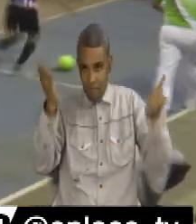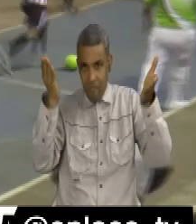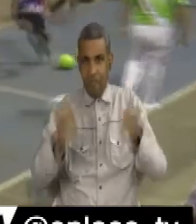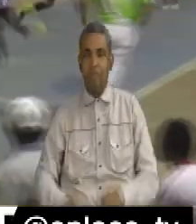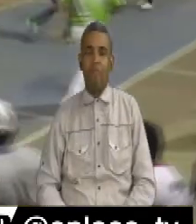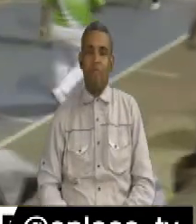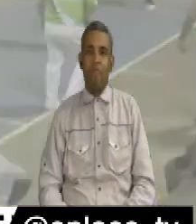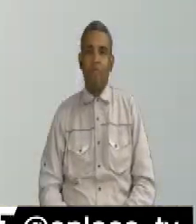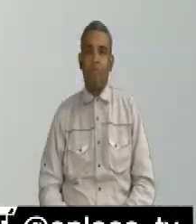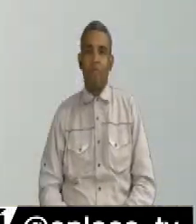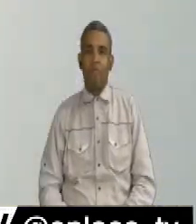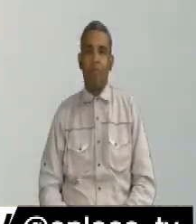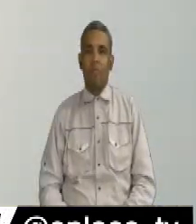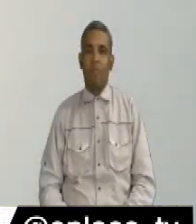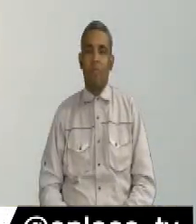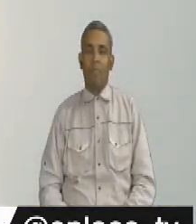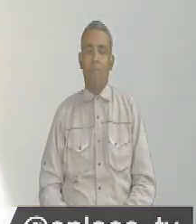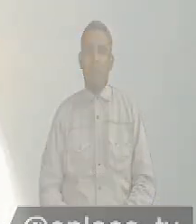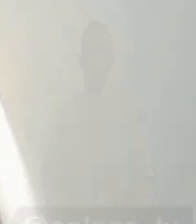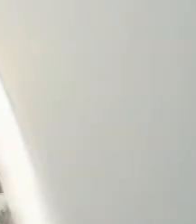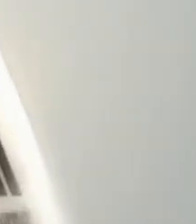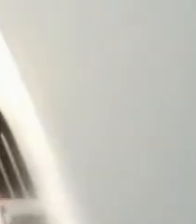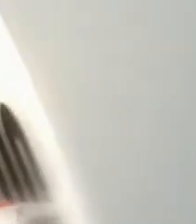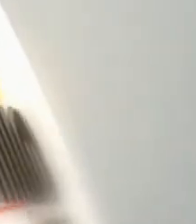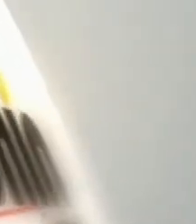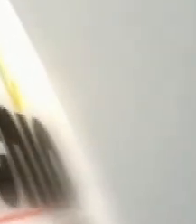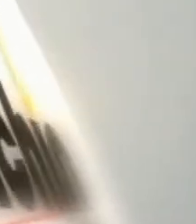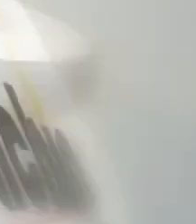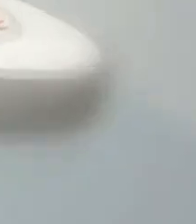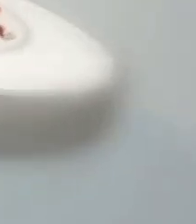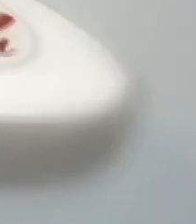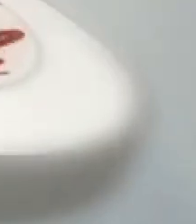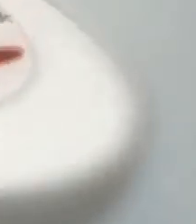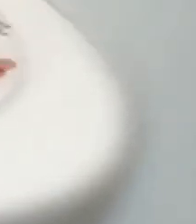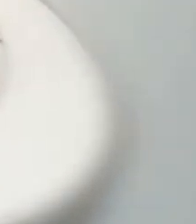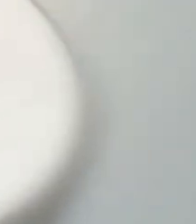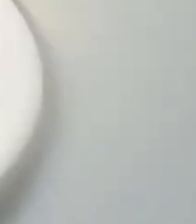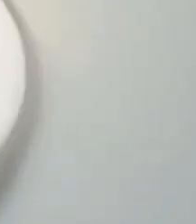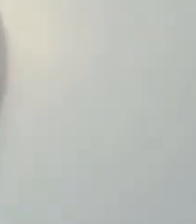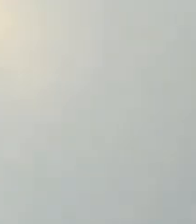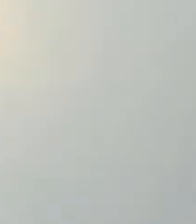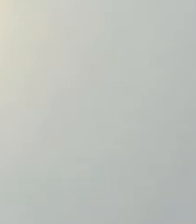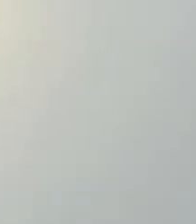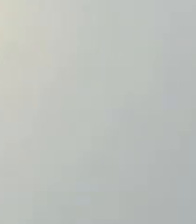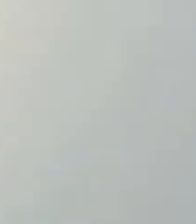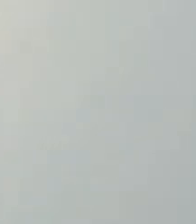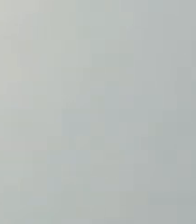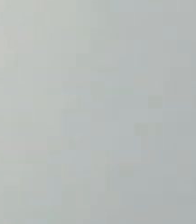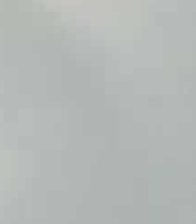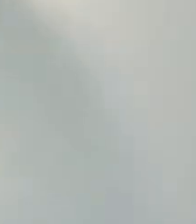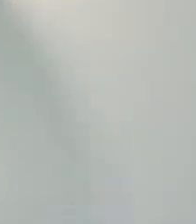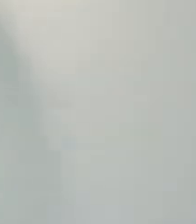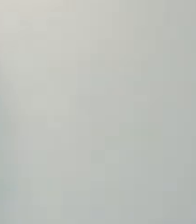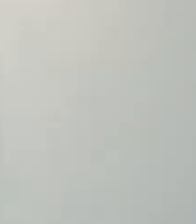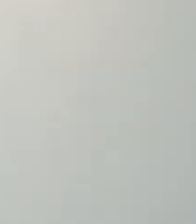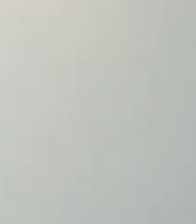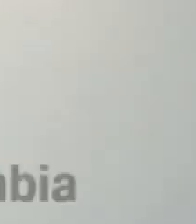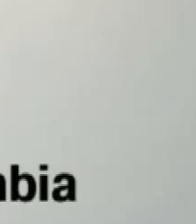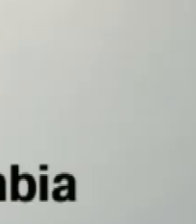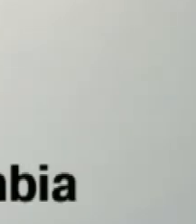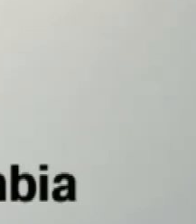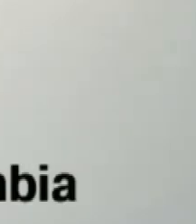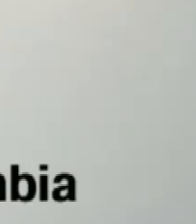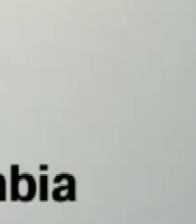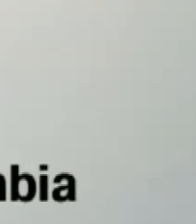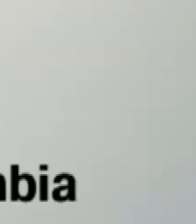La Tora. Hasta aquí los deportes, con el patrocinio de Restaurante El Machín Gourmet, ahora en su nueva sede en el